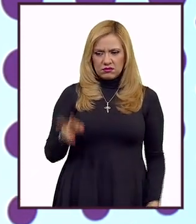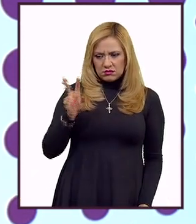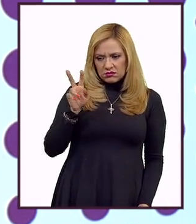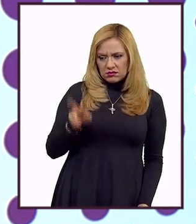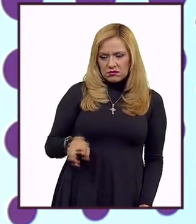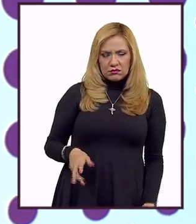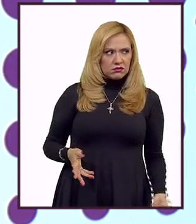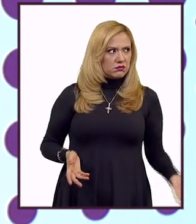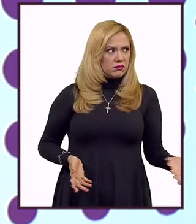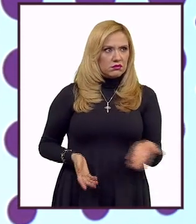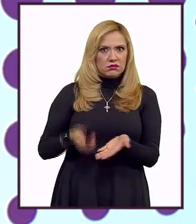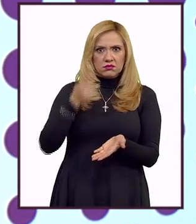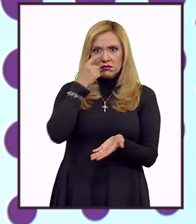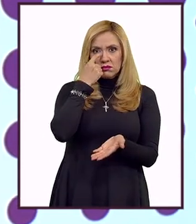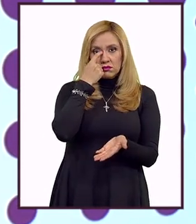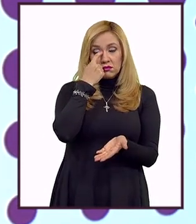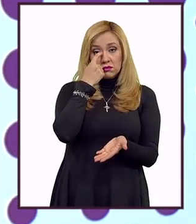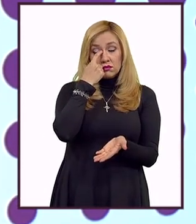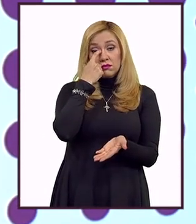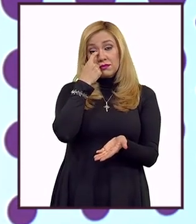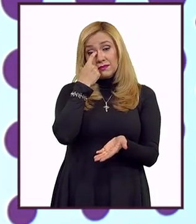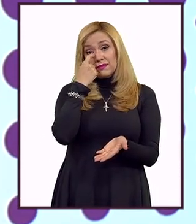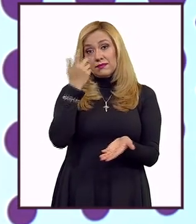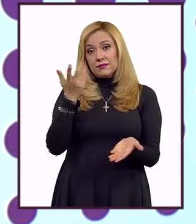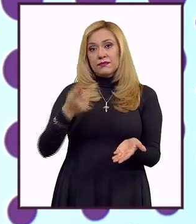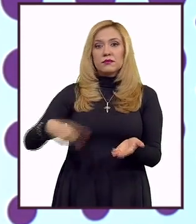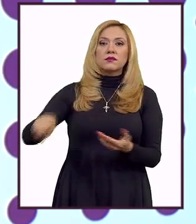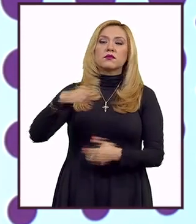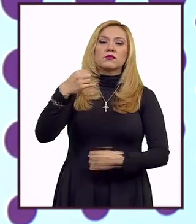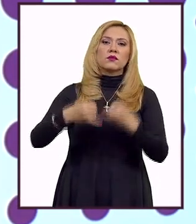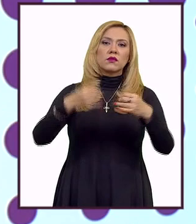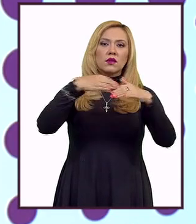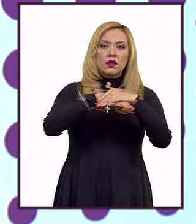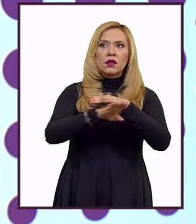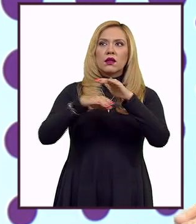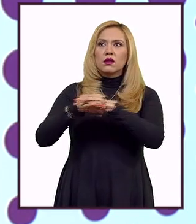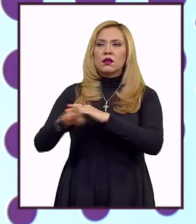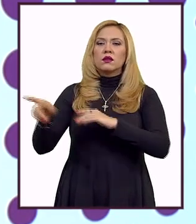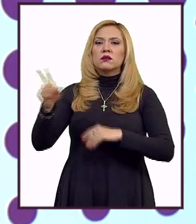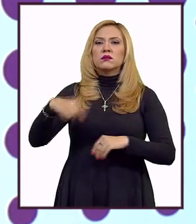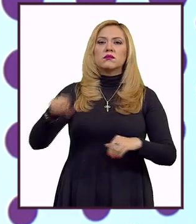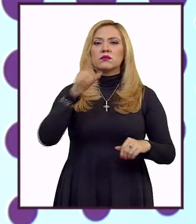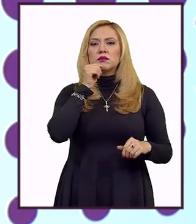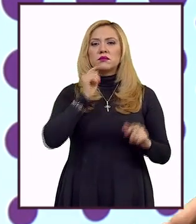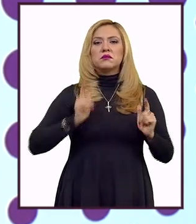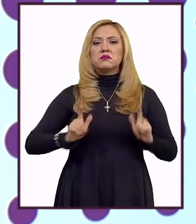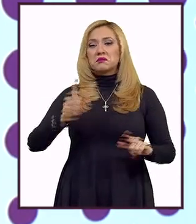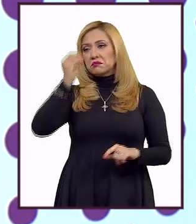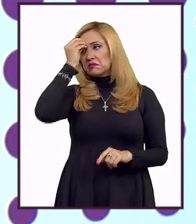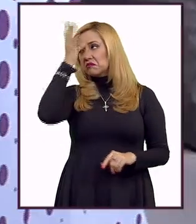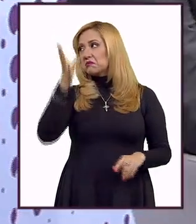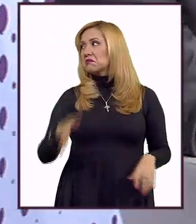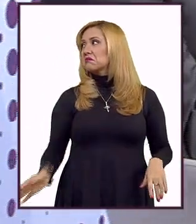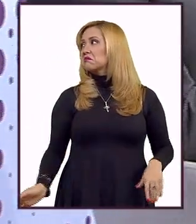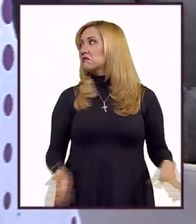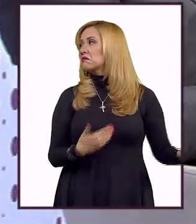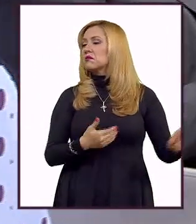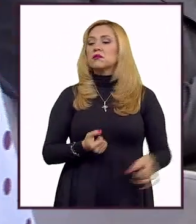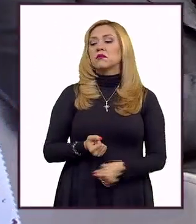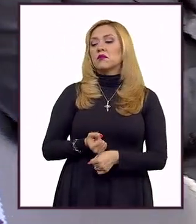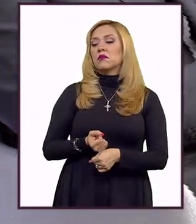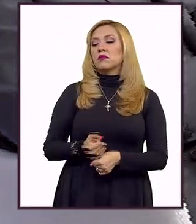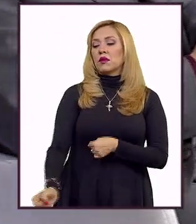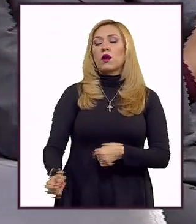pues tanto los órganos jurisdiccionales como la propia Fiscalía se han olvidado de esa parte, ¿no? O es tortura o no es nada.